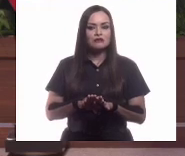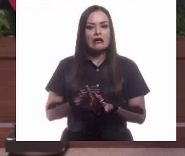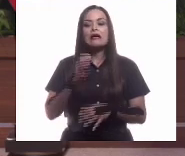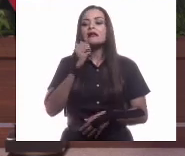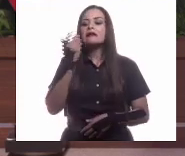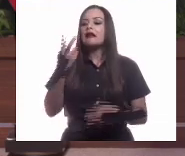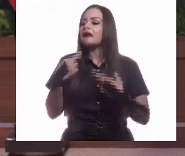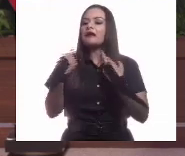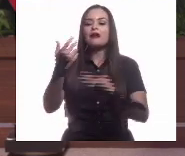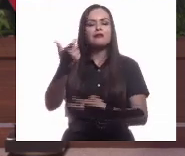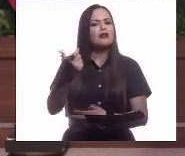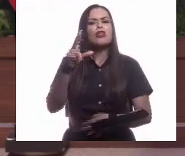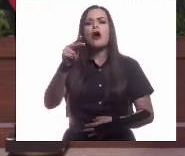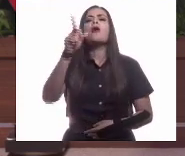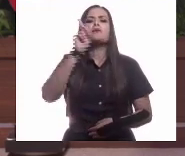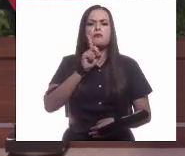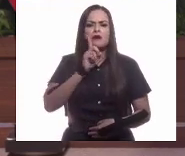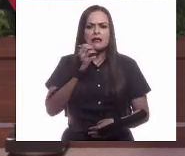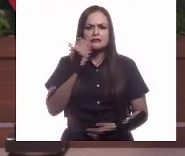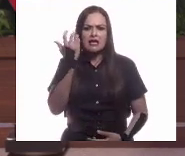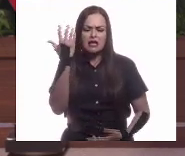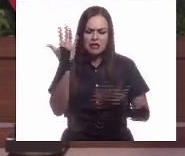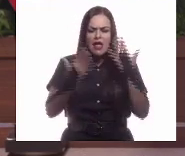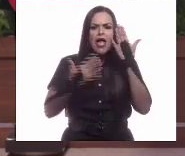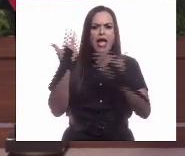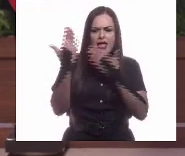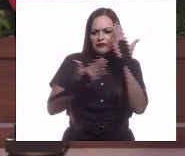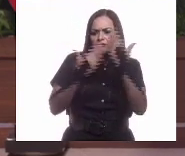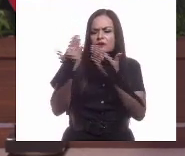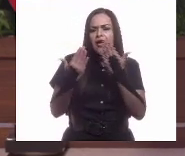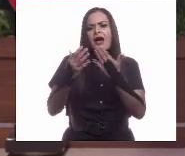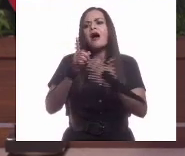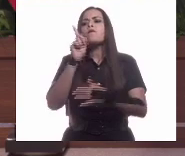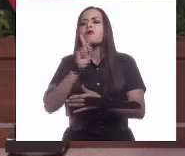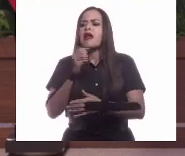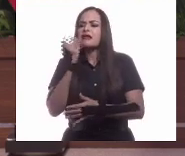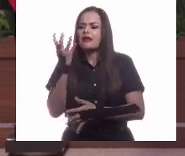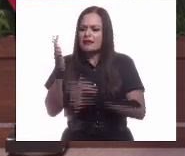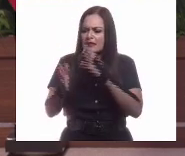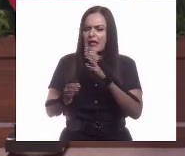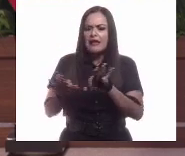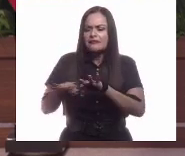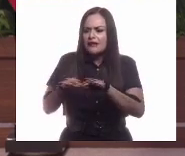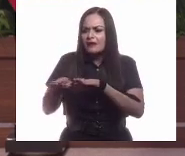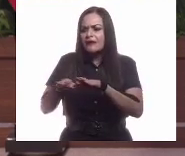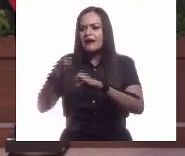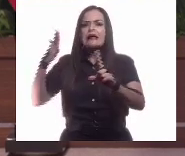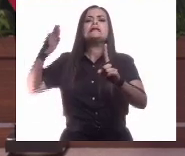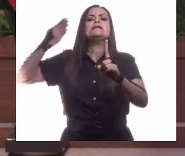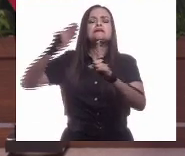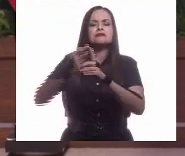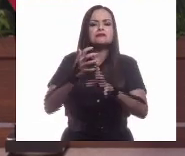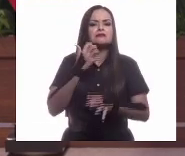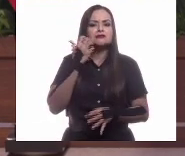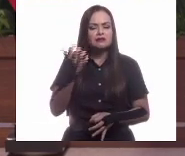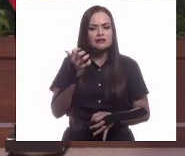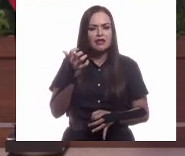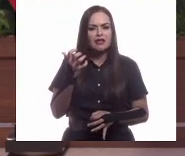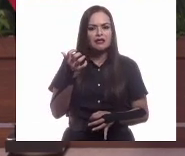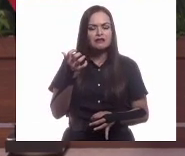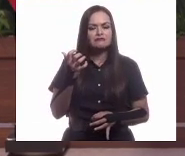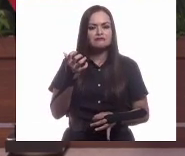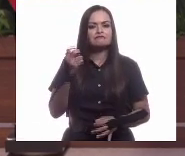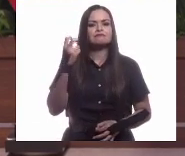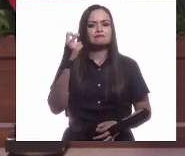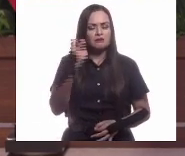regalado. Aspiran a estudiar, aspiran a trabajar, aspiran a perseguir sus sueños, a alcanzar sus metas con gran